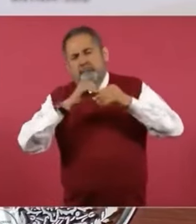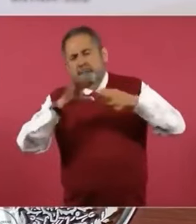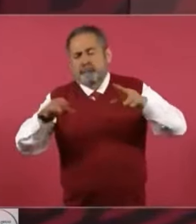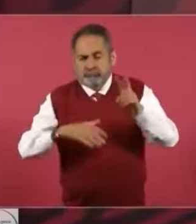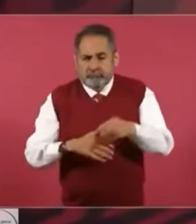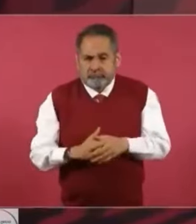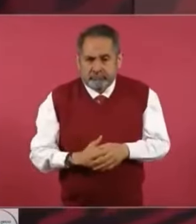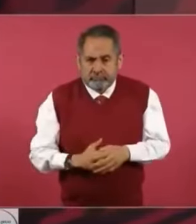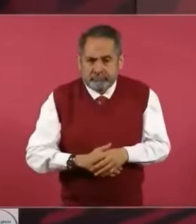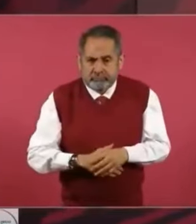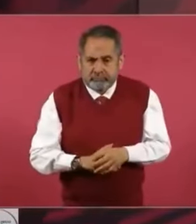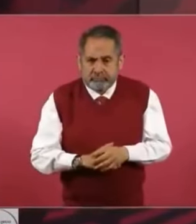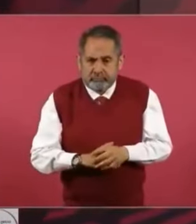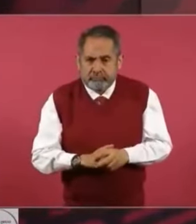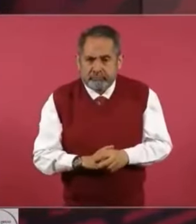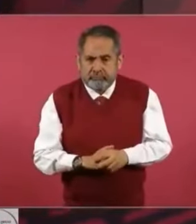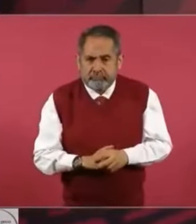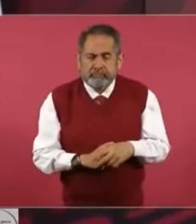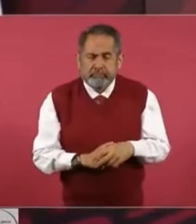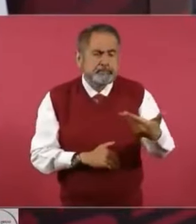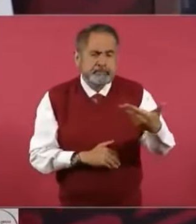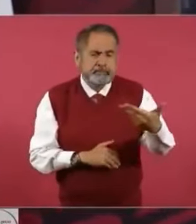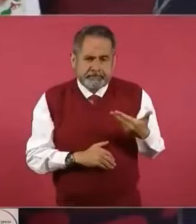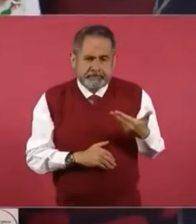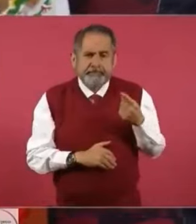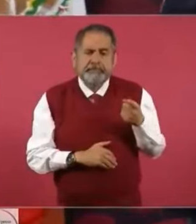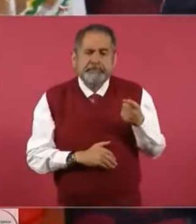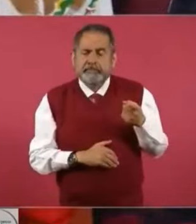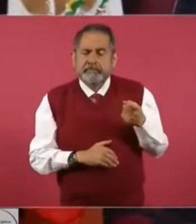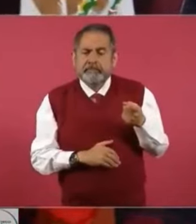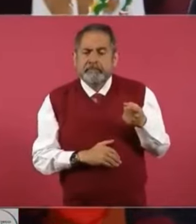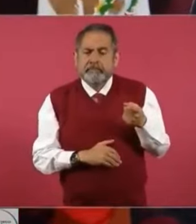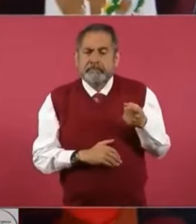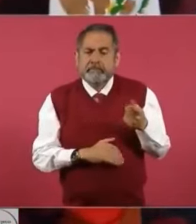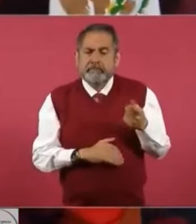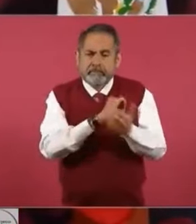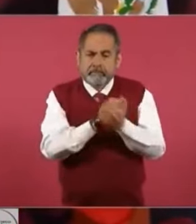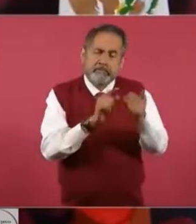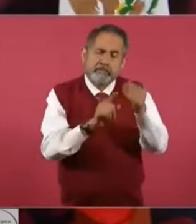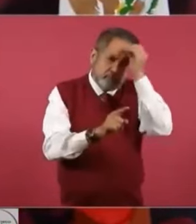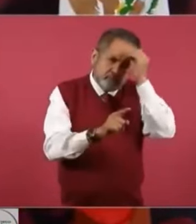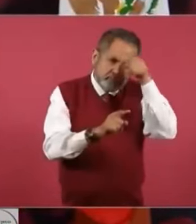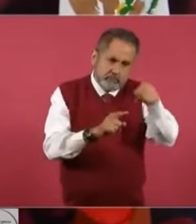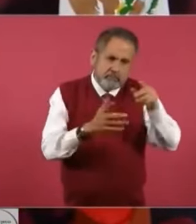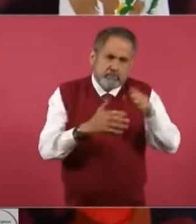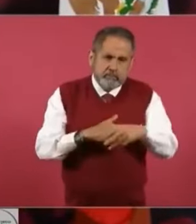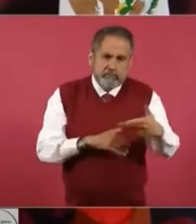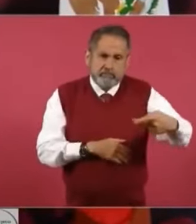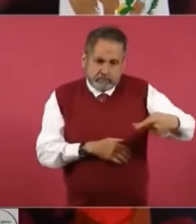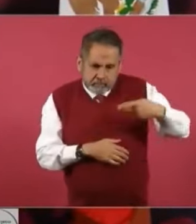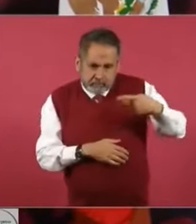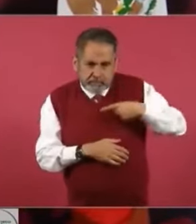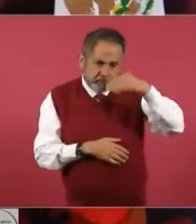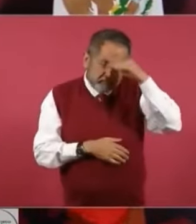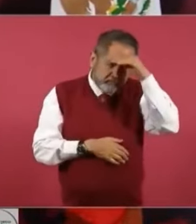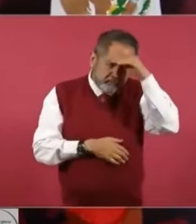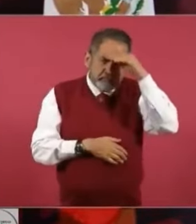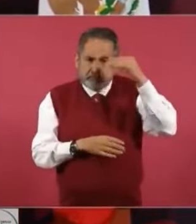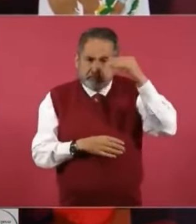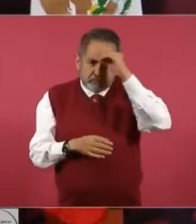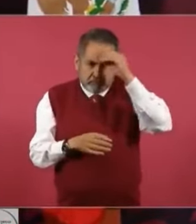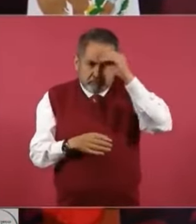nada más que me pedía mi punto de vista, me consultaba que cómo veía